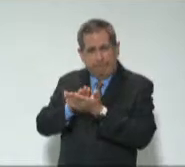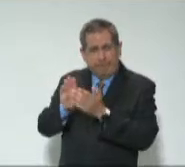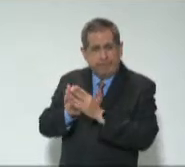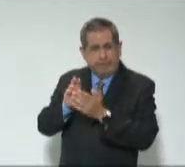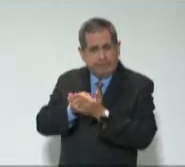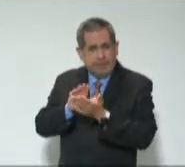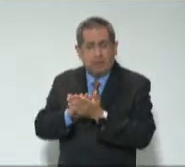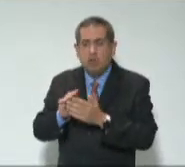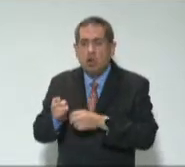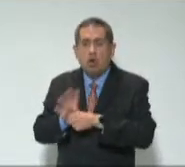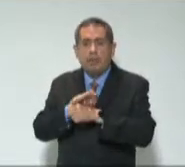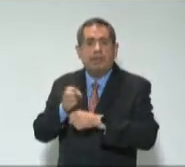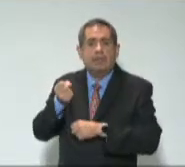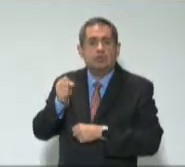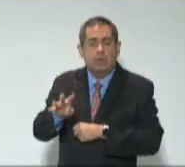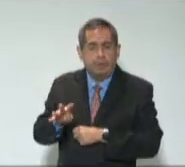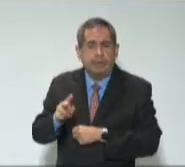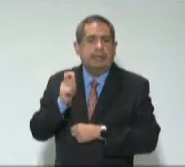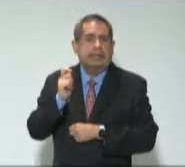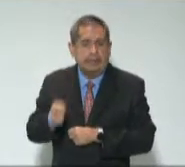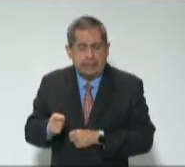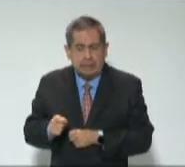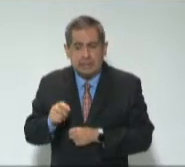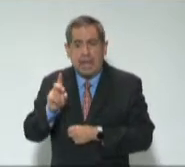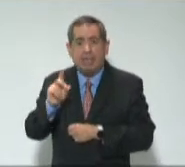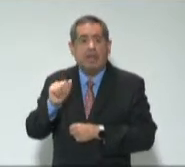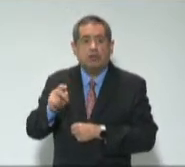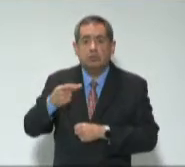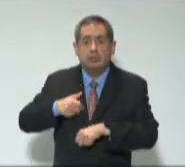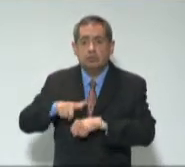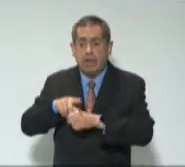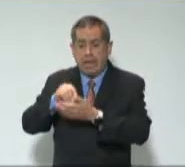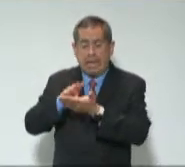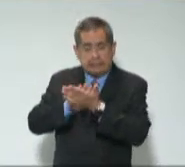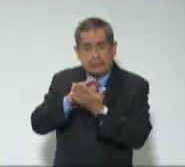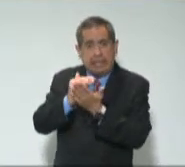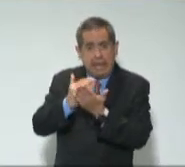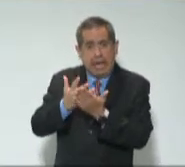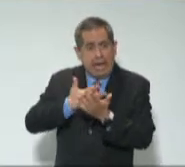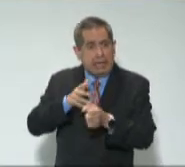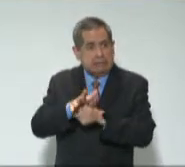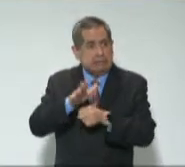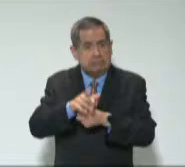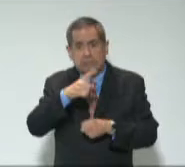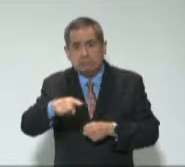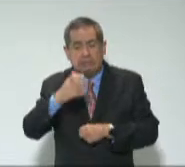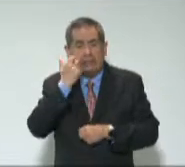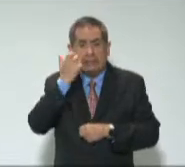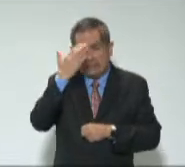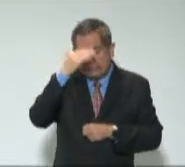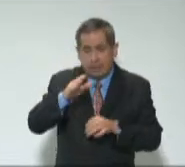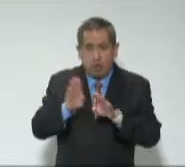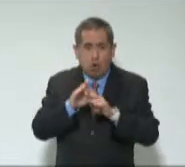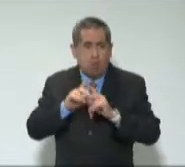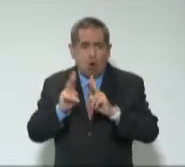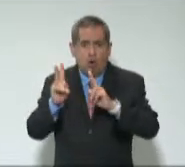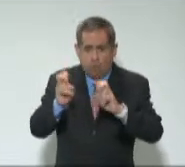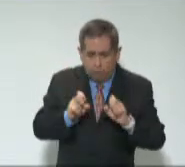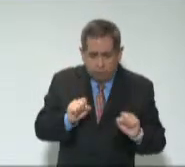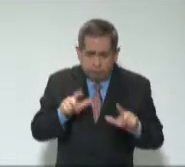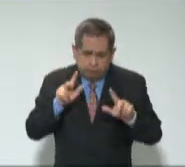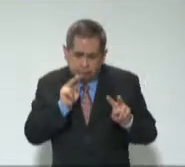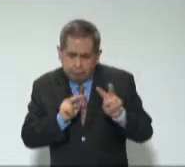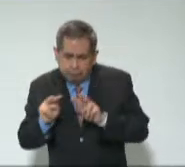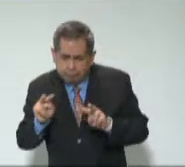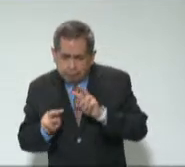de covid-19 están las bases de datos disponibles para cualquiera de nosotros que quisiéramos bajarla y hacer